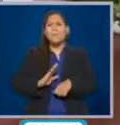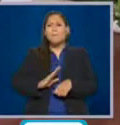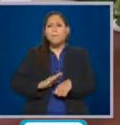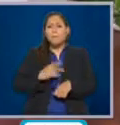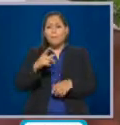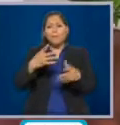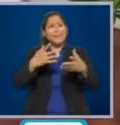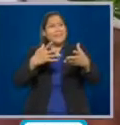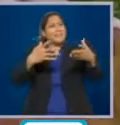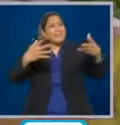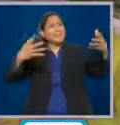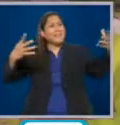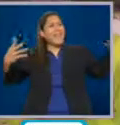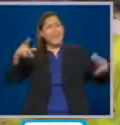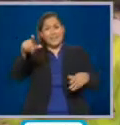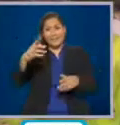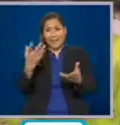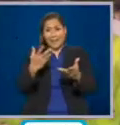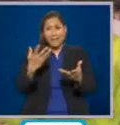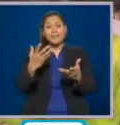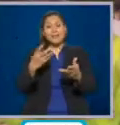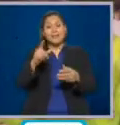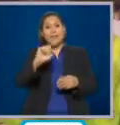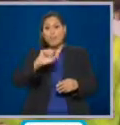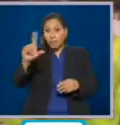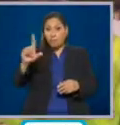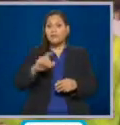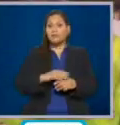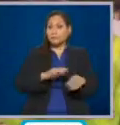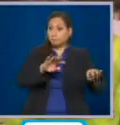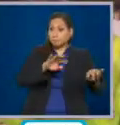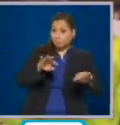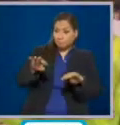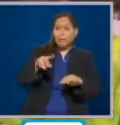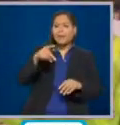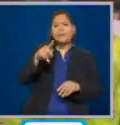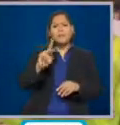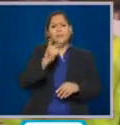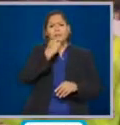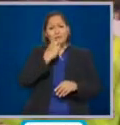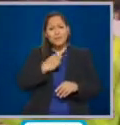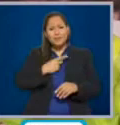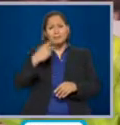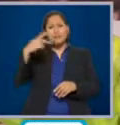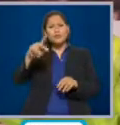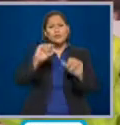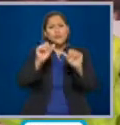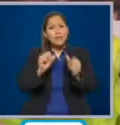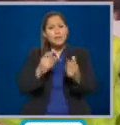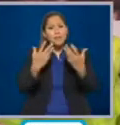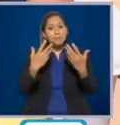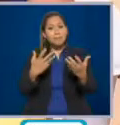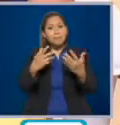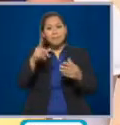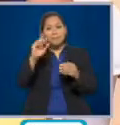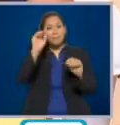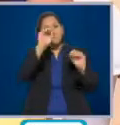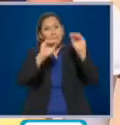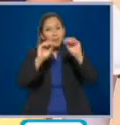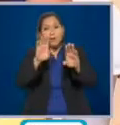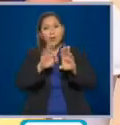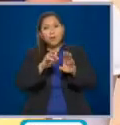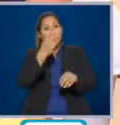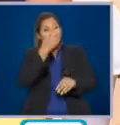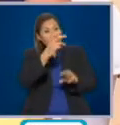el tamaño de sus obras, se ha hecho muy famoso. Pero háblanos acerca de su arte y cómo estas